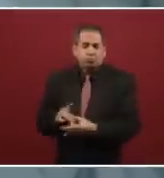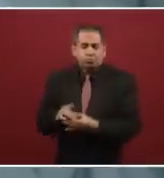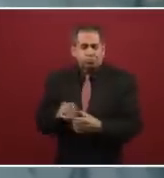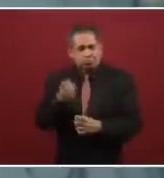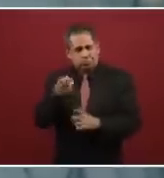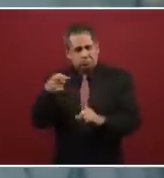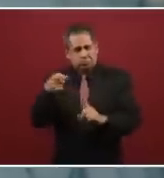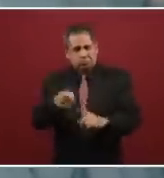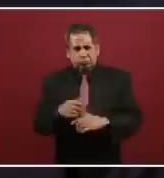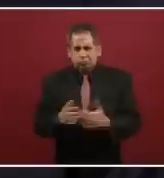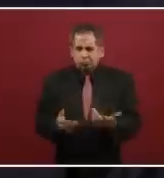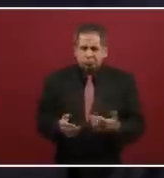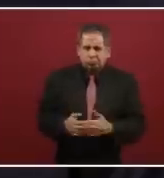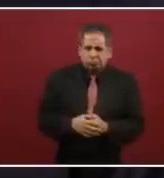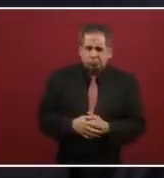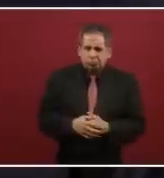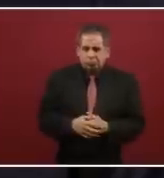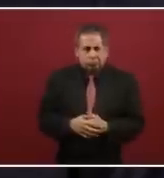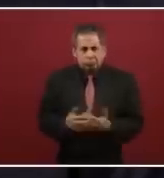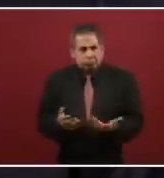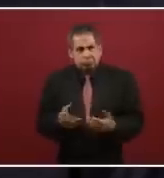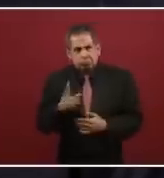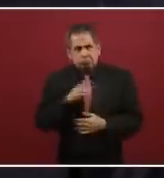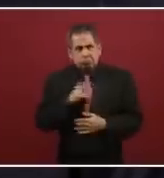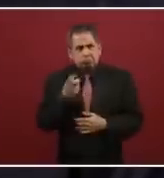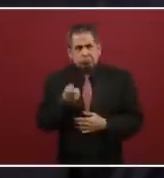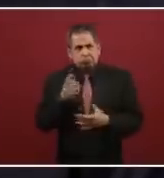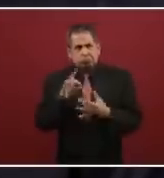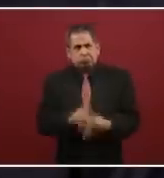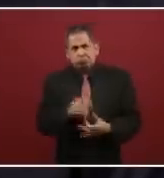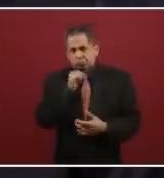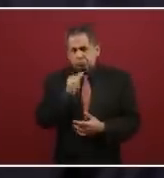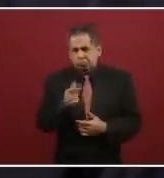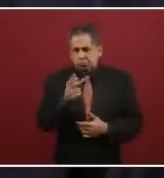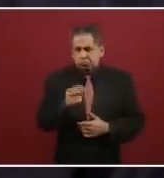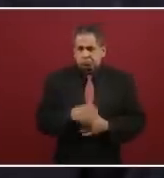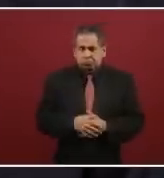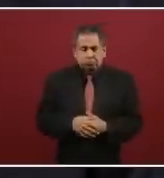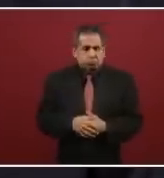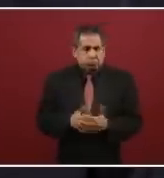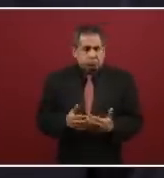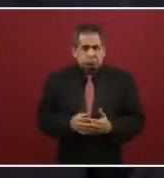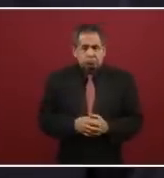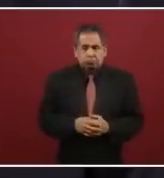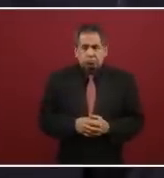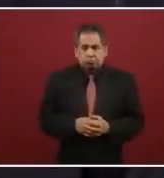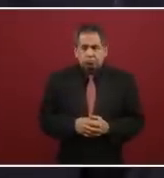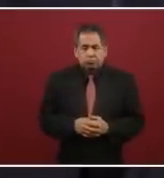sería el caso? Pero no es el caso. No es el caso.